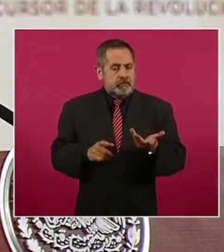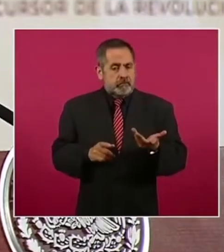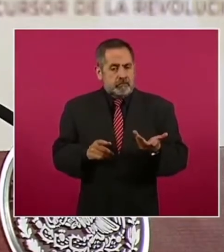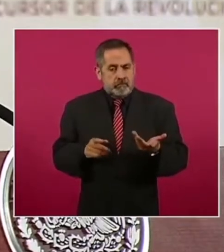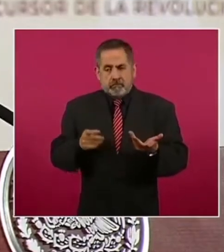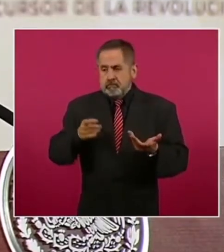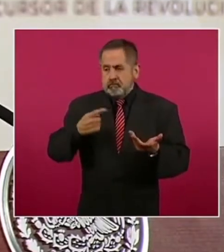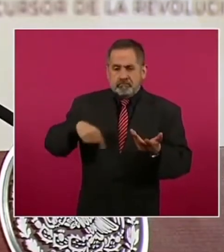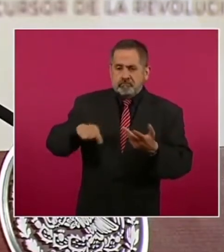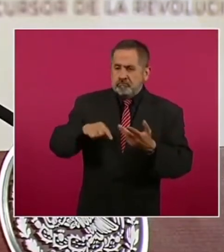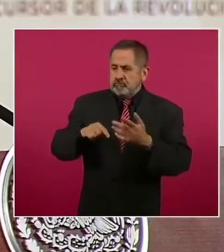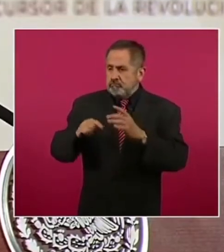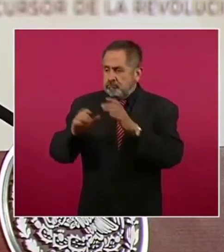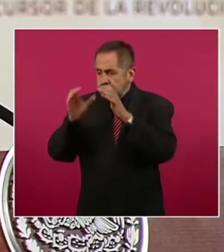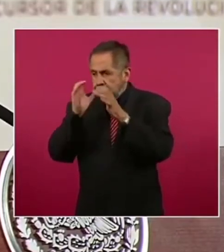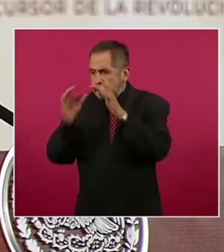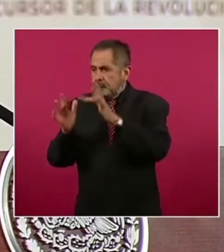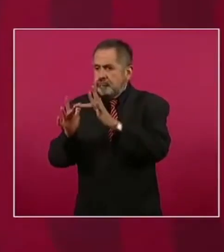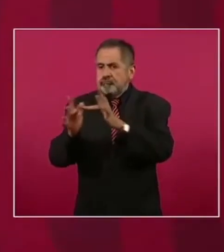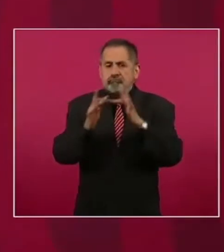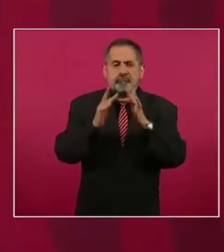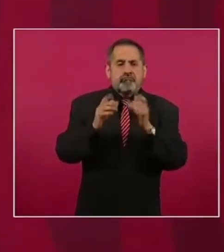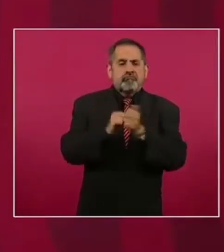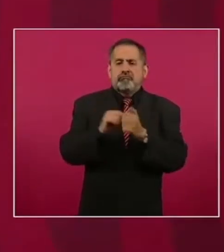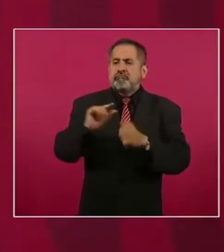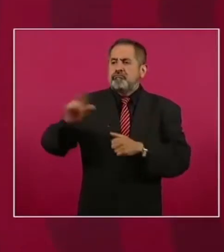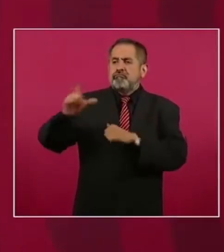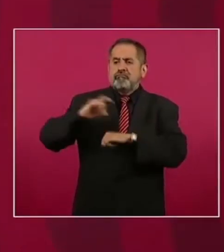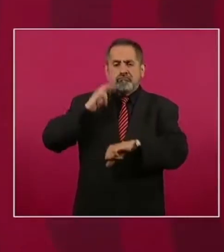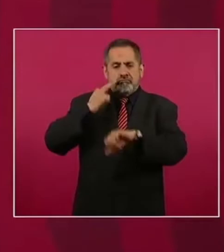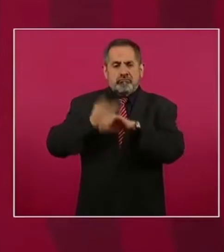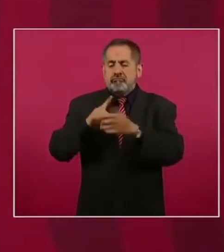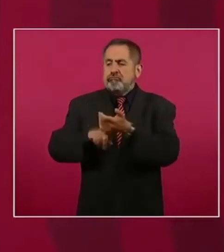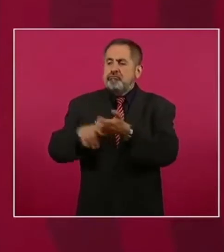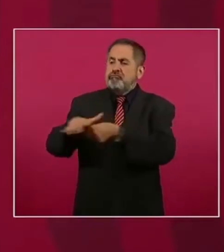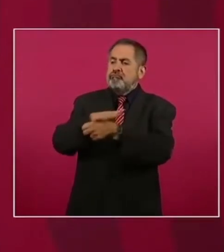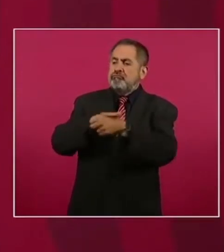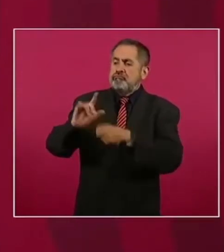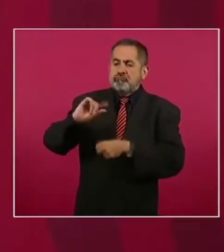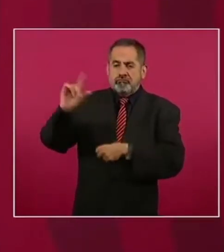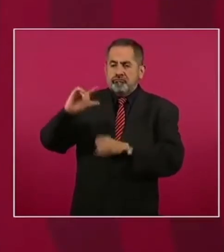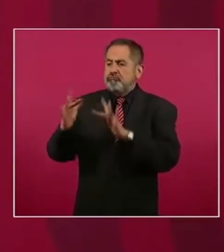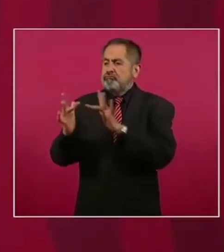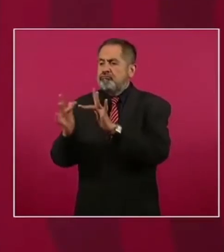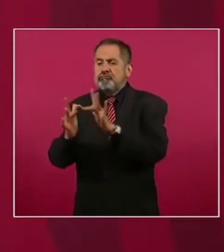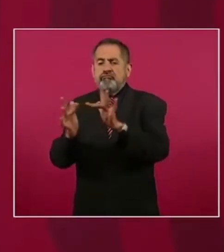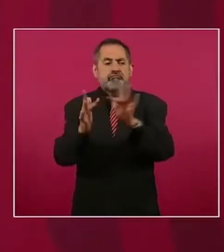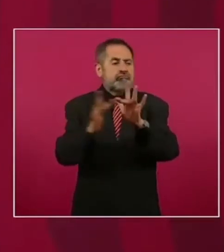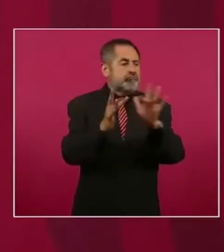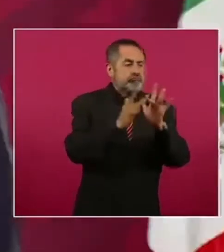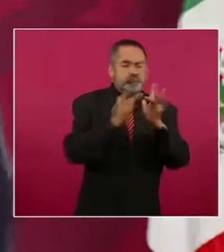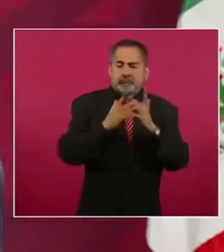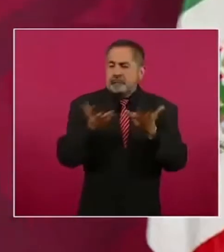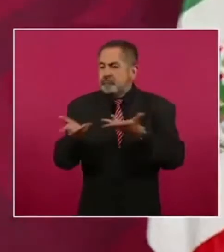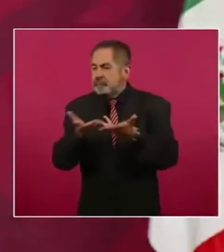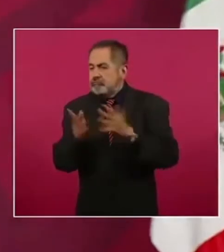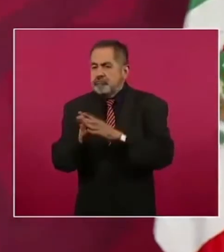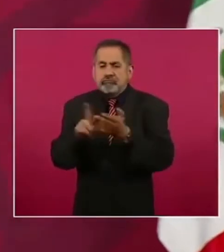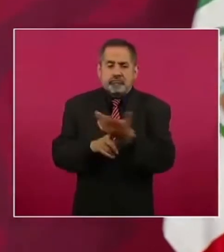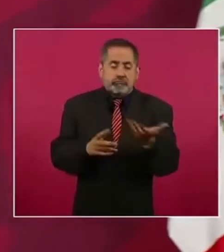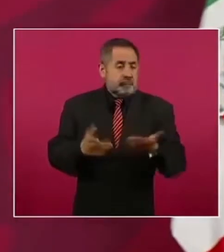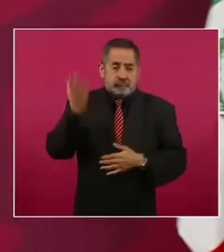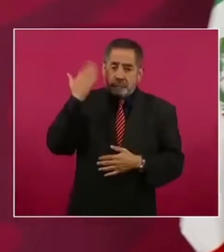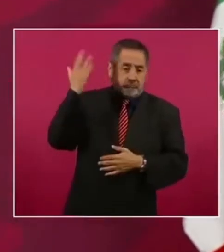mantuviese una comunicación constante con las autoridades locales. Y tampoco